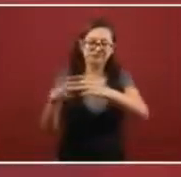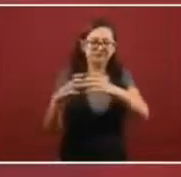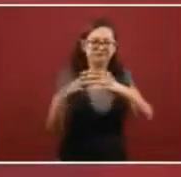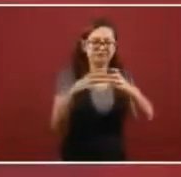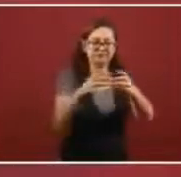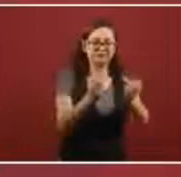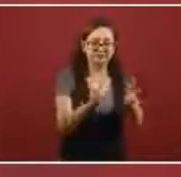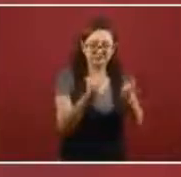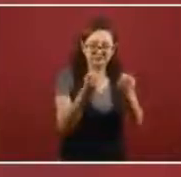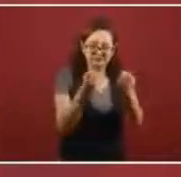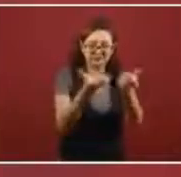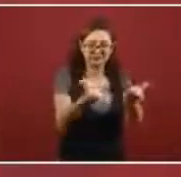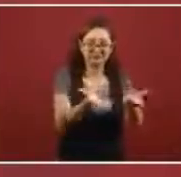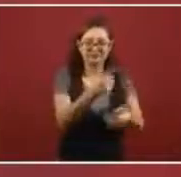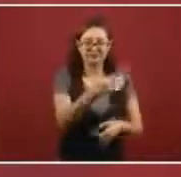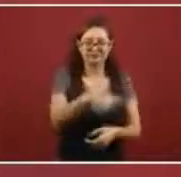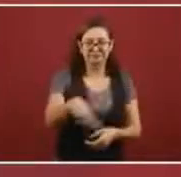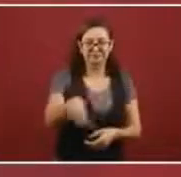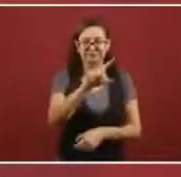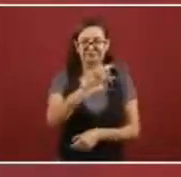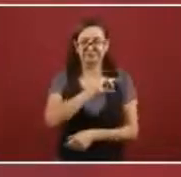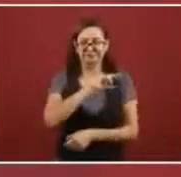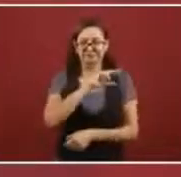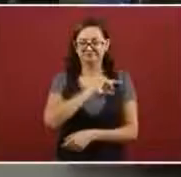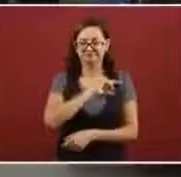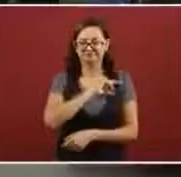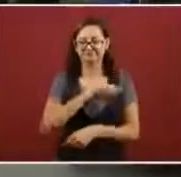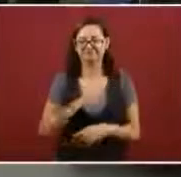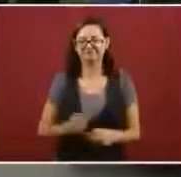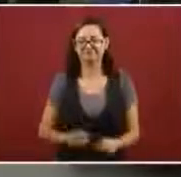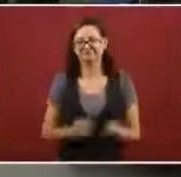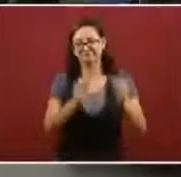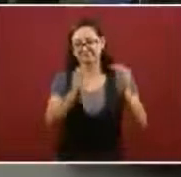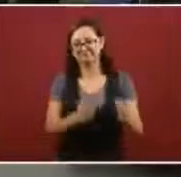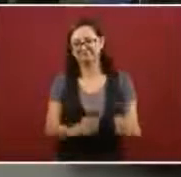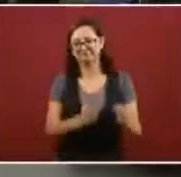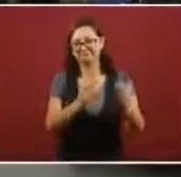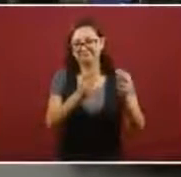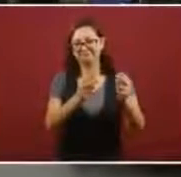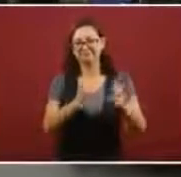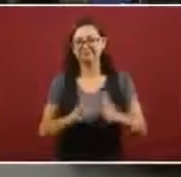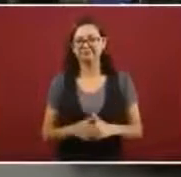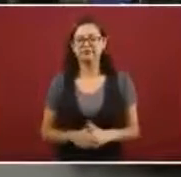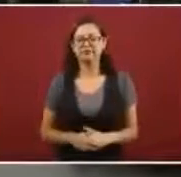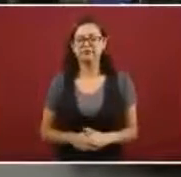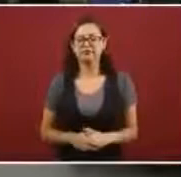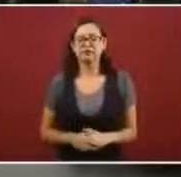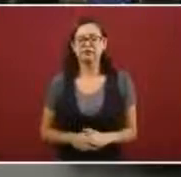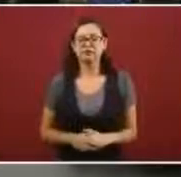en manos de las empresas particulares. Ahora la política